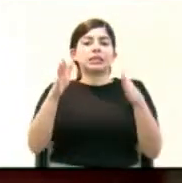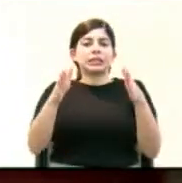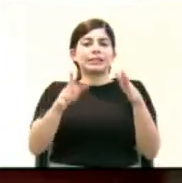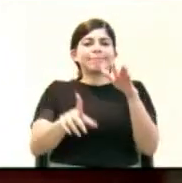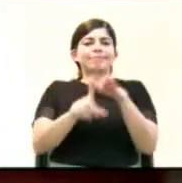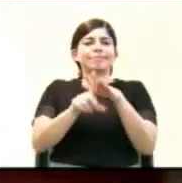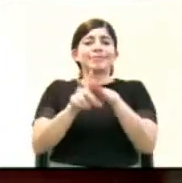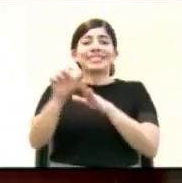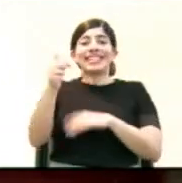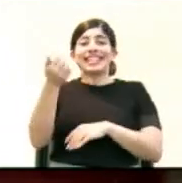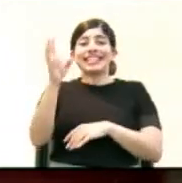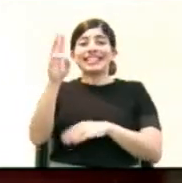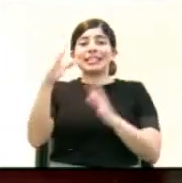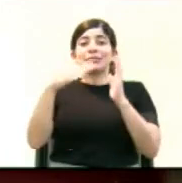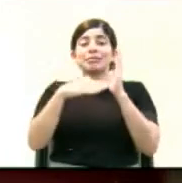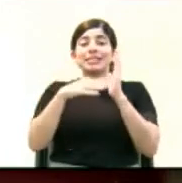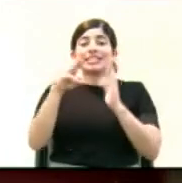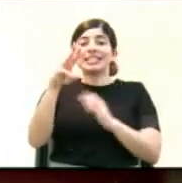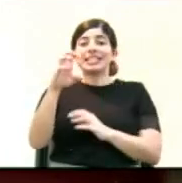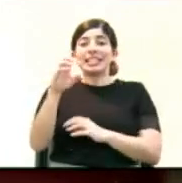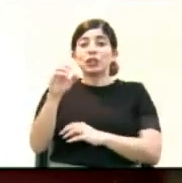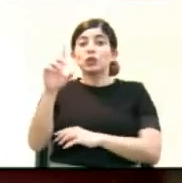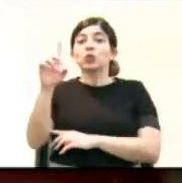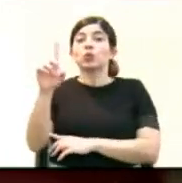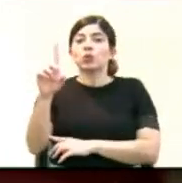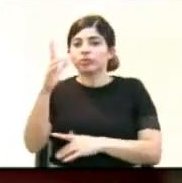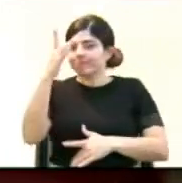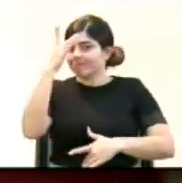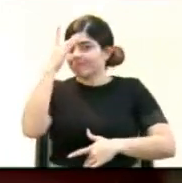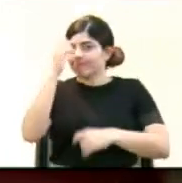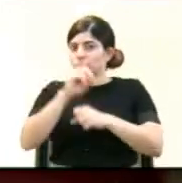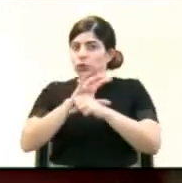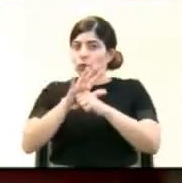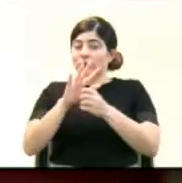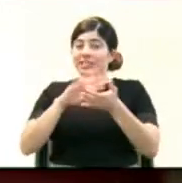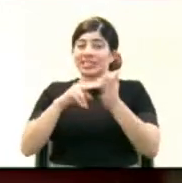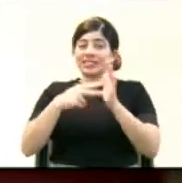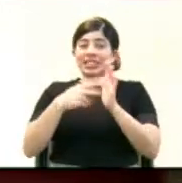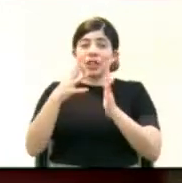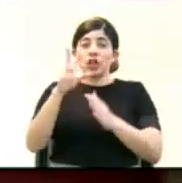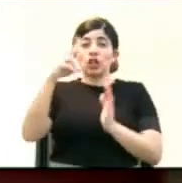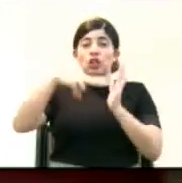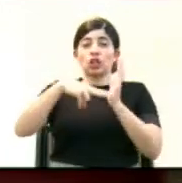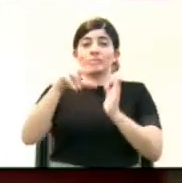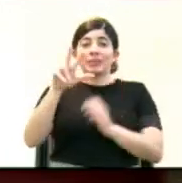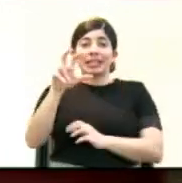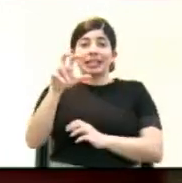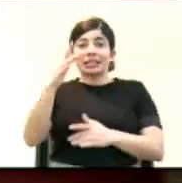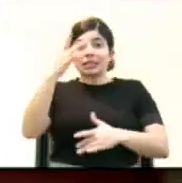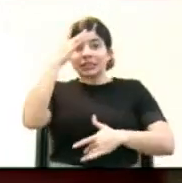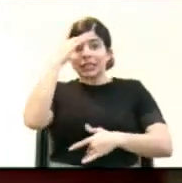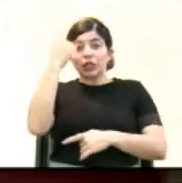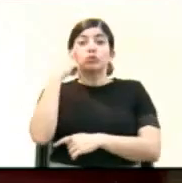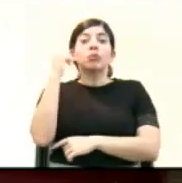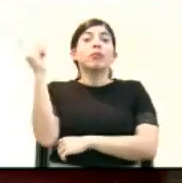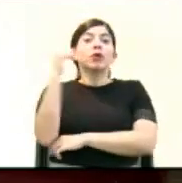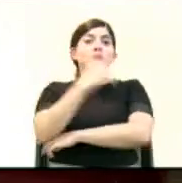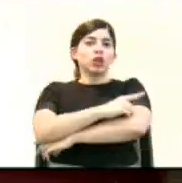registraron 16.601 casos de COVID-19, con un promedio de 2.371 casos por